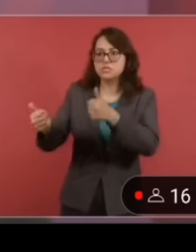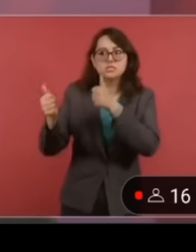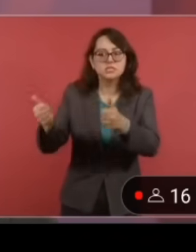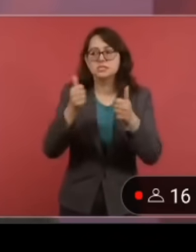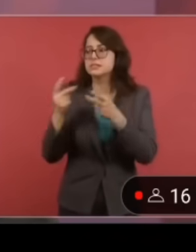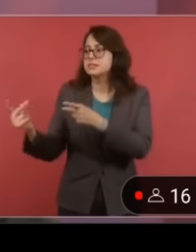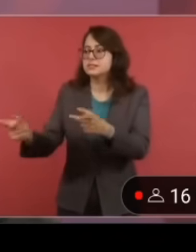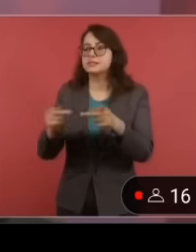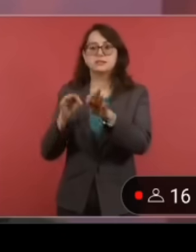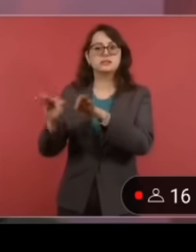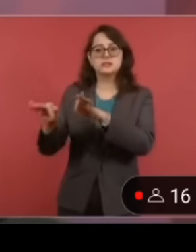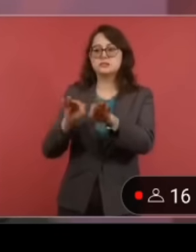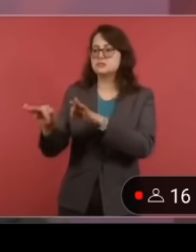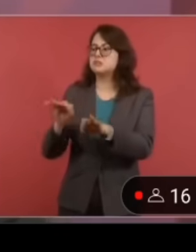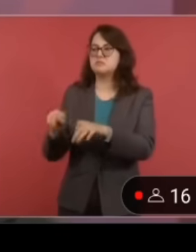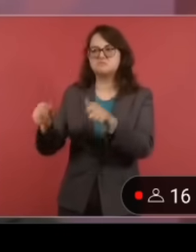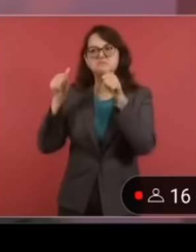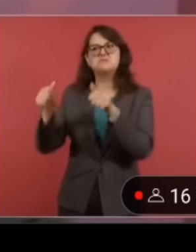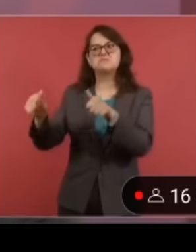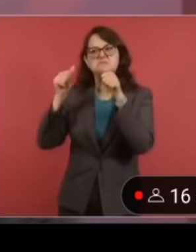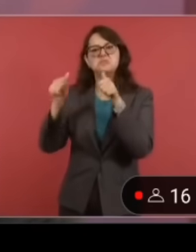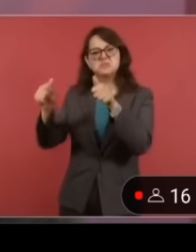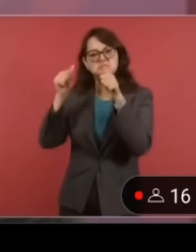Y no se despegó.